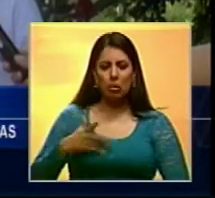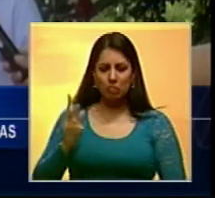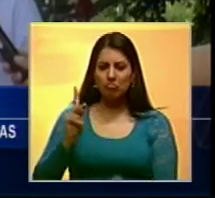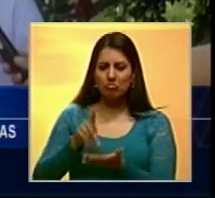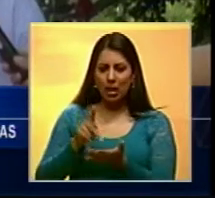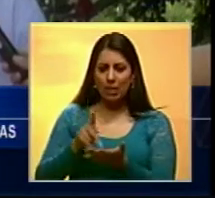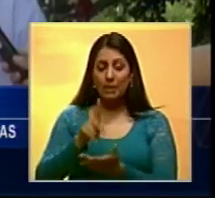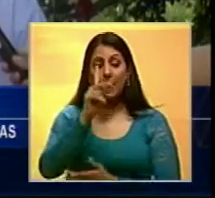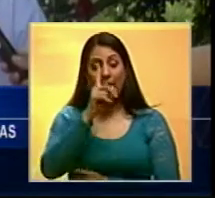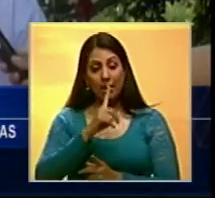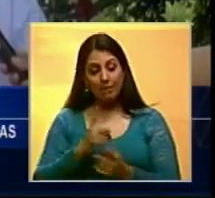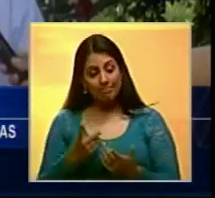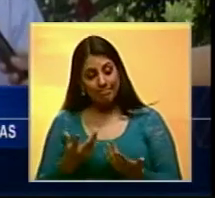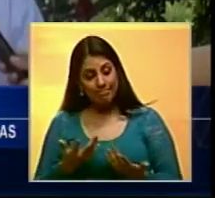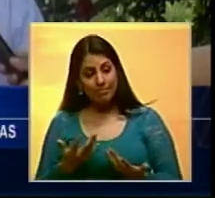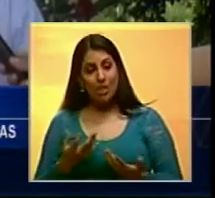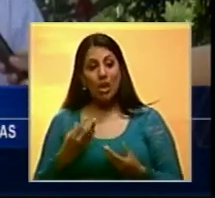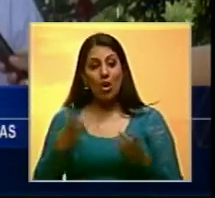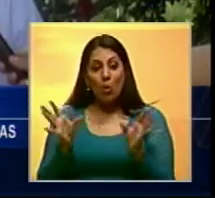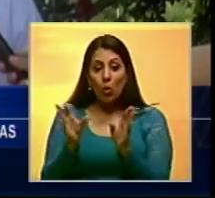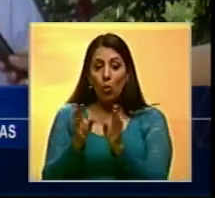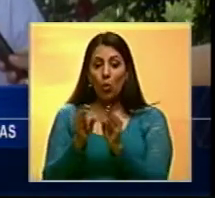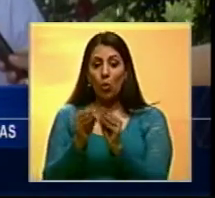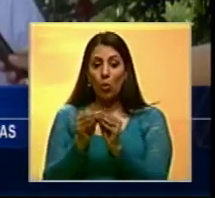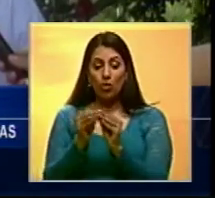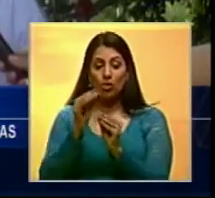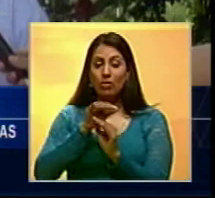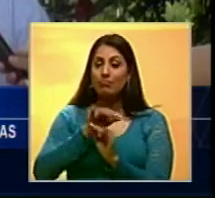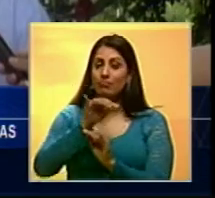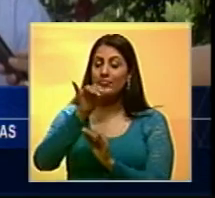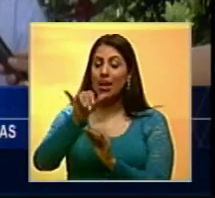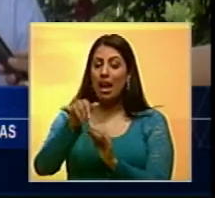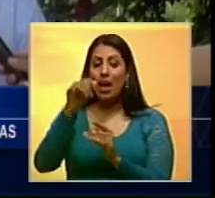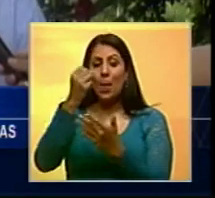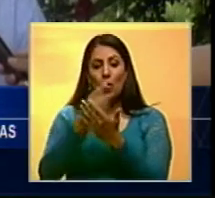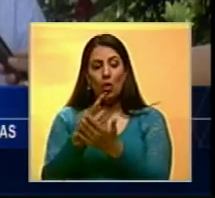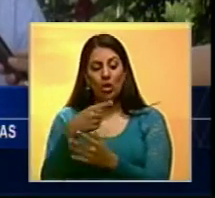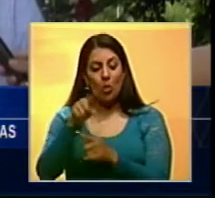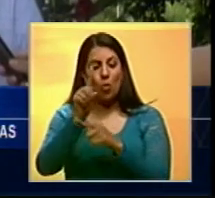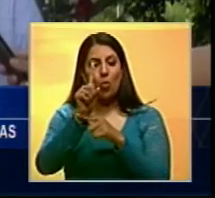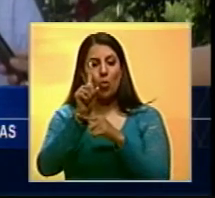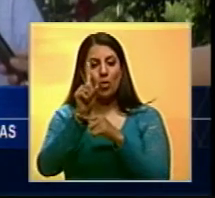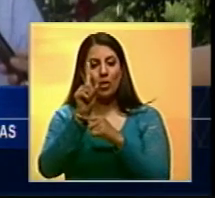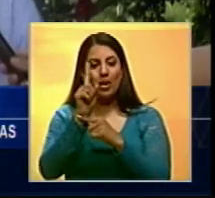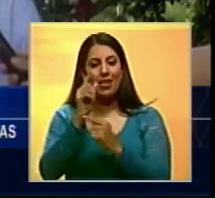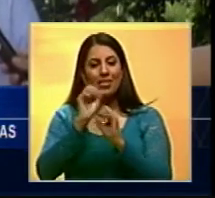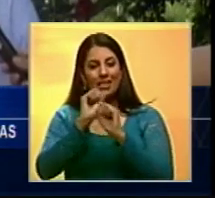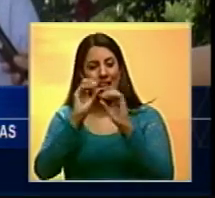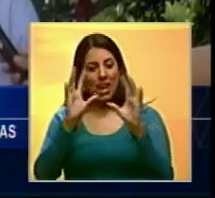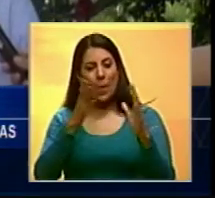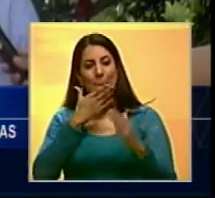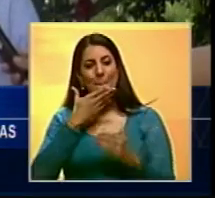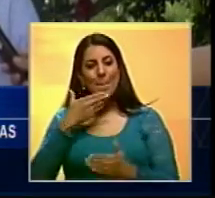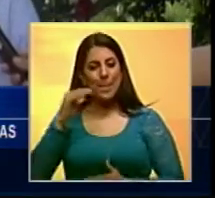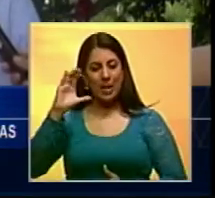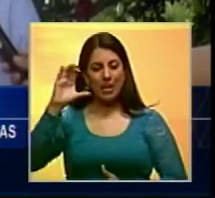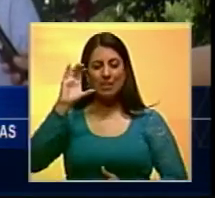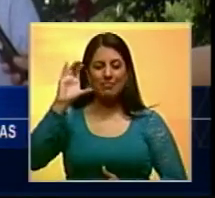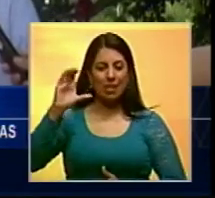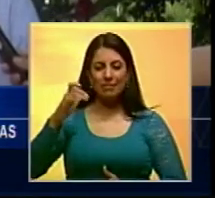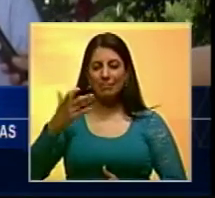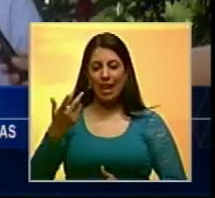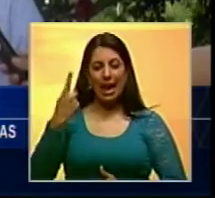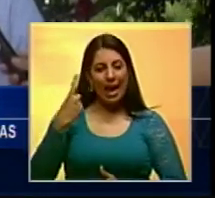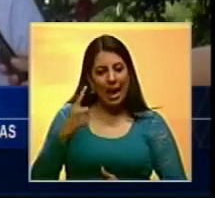De tal manera que, concluida esa gira, Monagas será una sola en la procura de un mejor país, un país